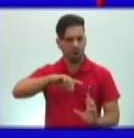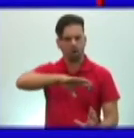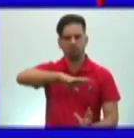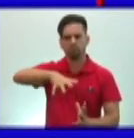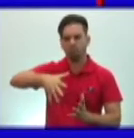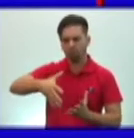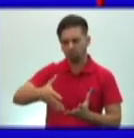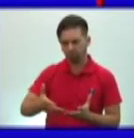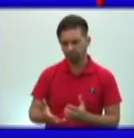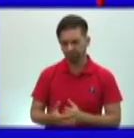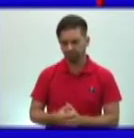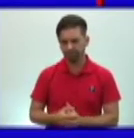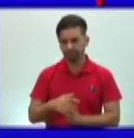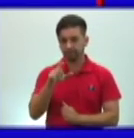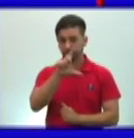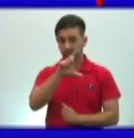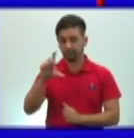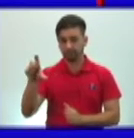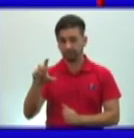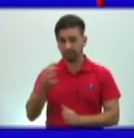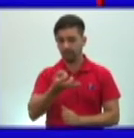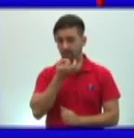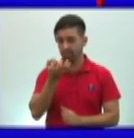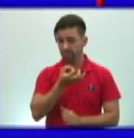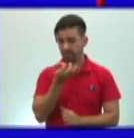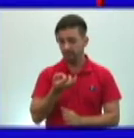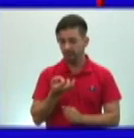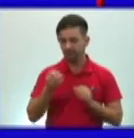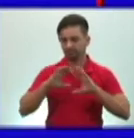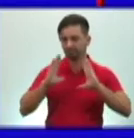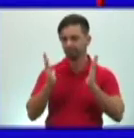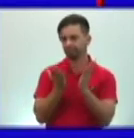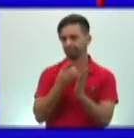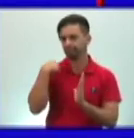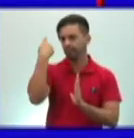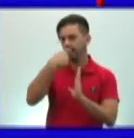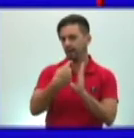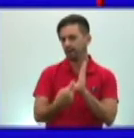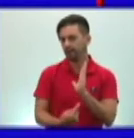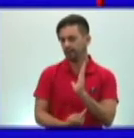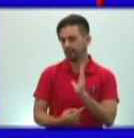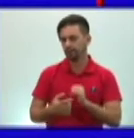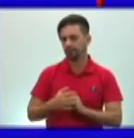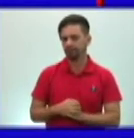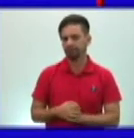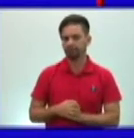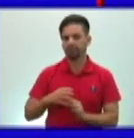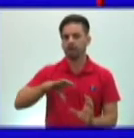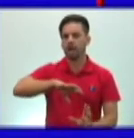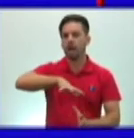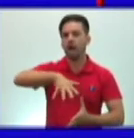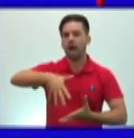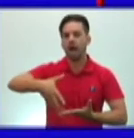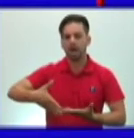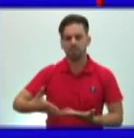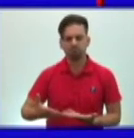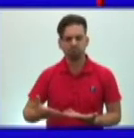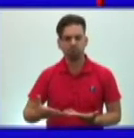cuadro que podemos explicar en términos generales. El mundo se debate